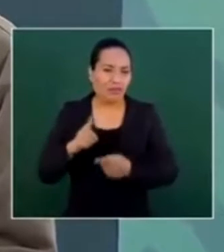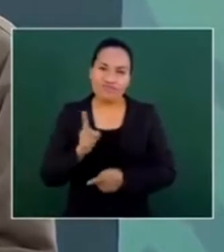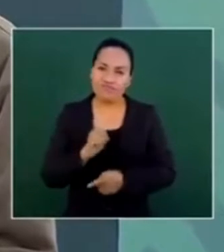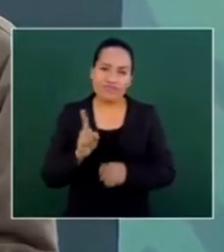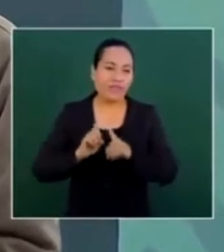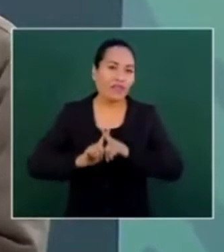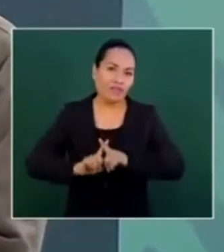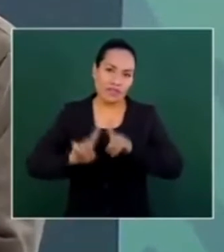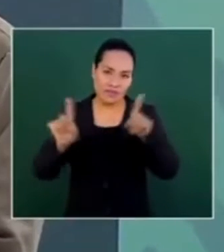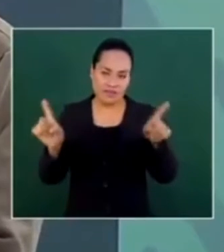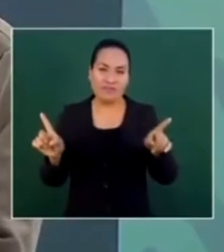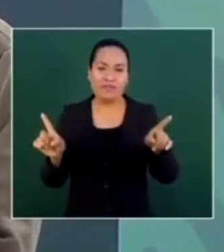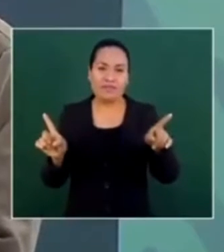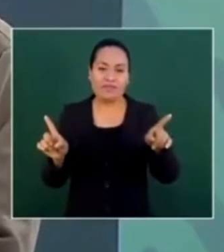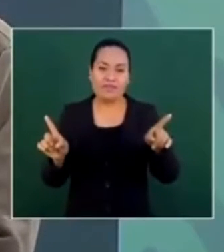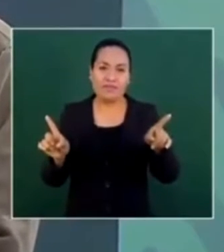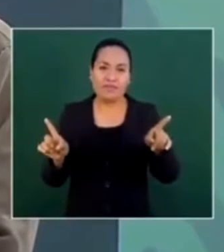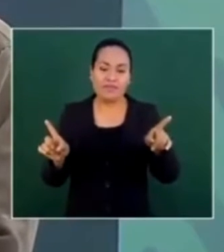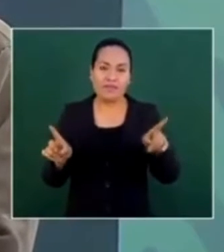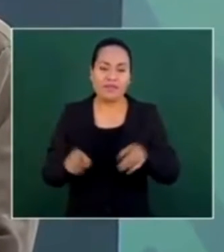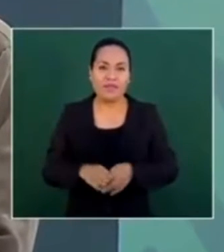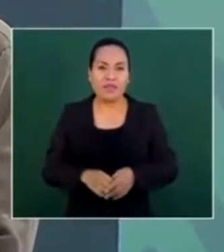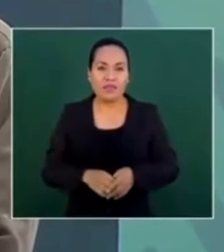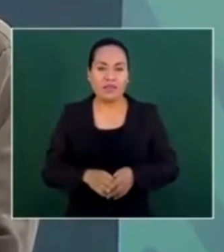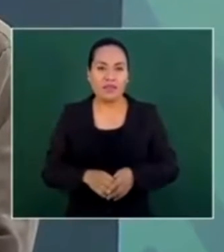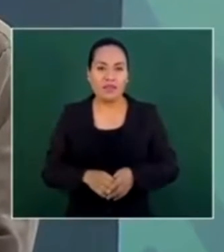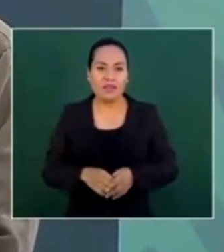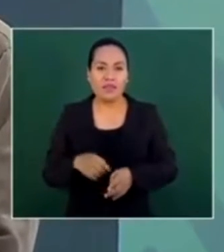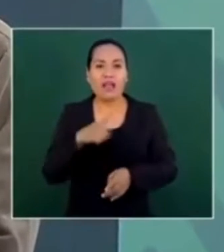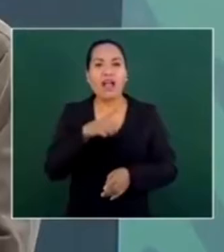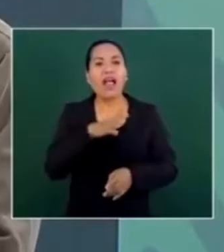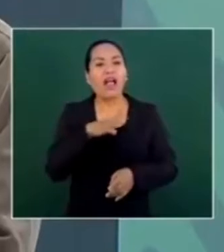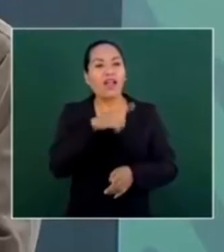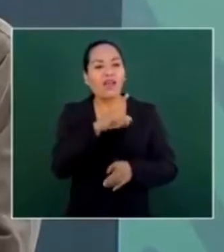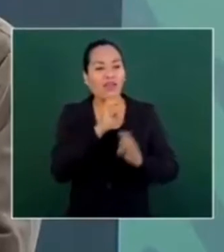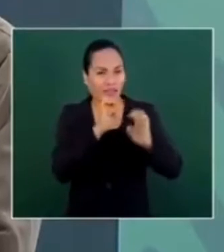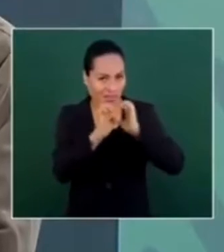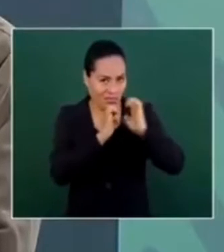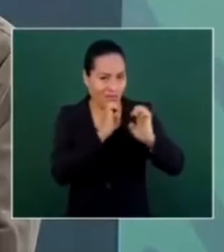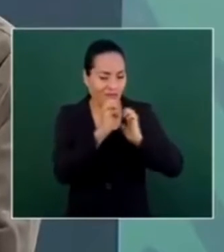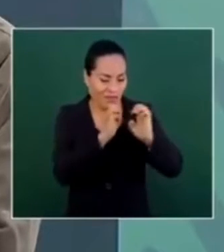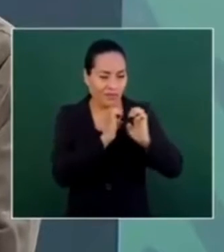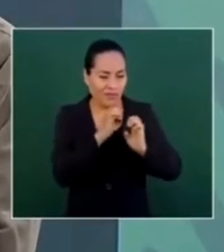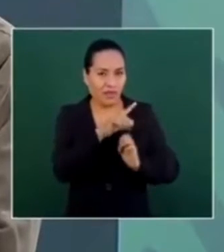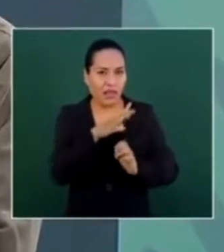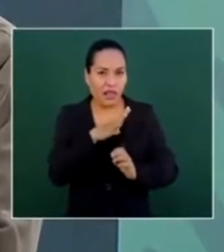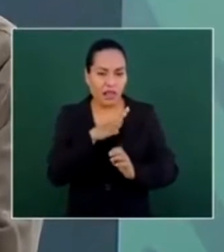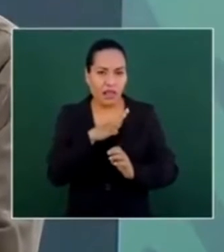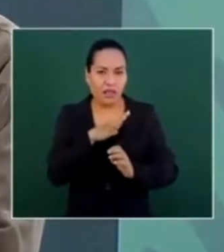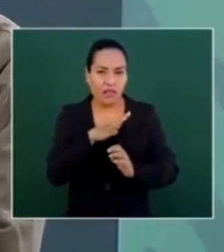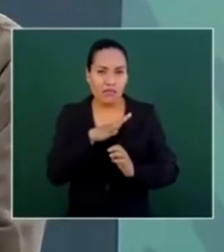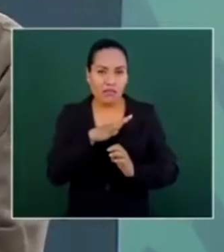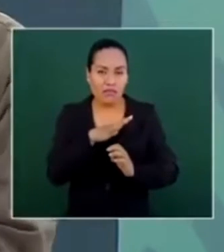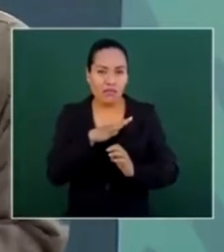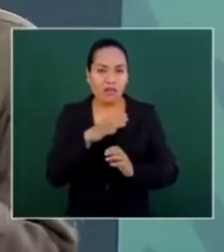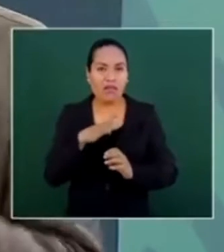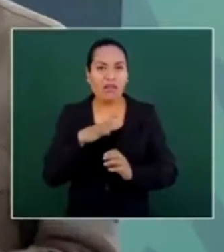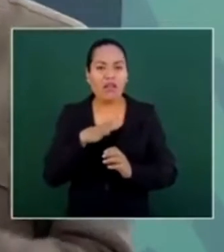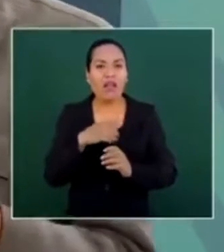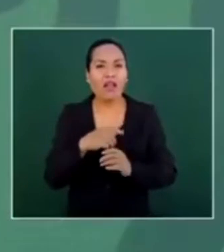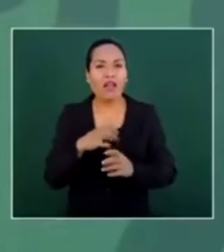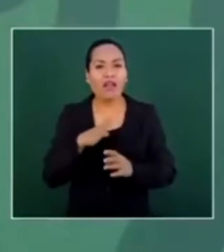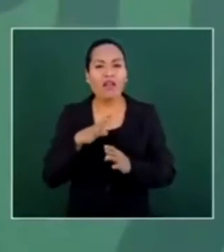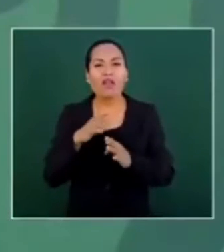lo que dicen en la entrevista, pero me consultó Andrés, porque le